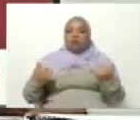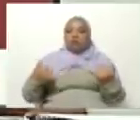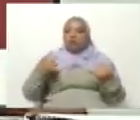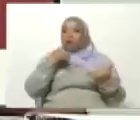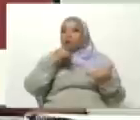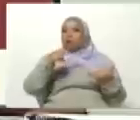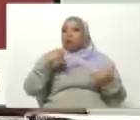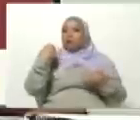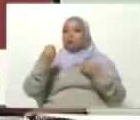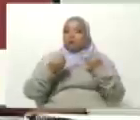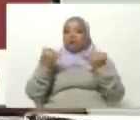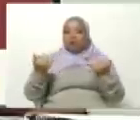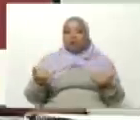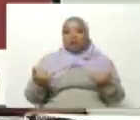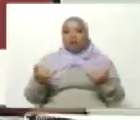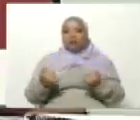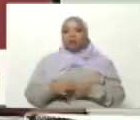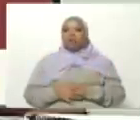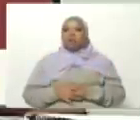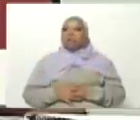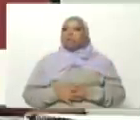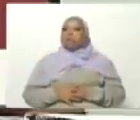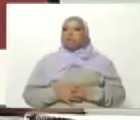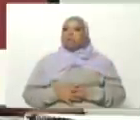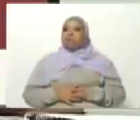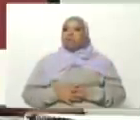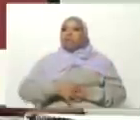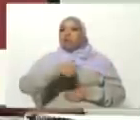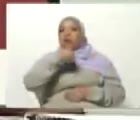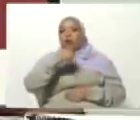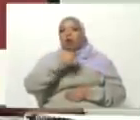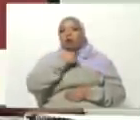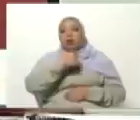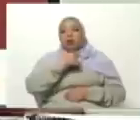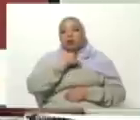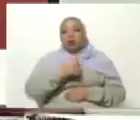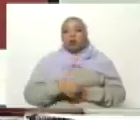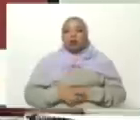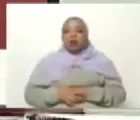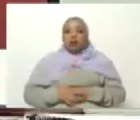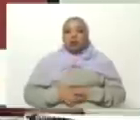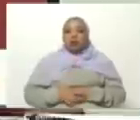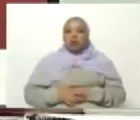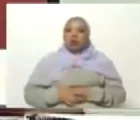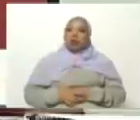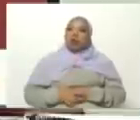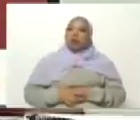había ocurrido todavía. No había ocurrido, porque ellos son así de